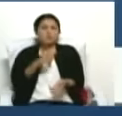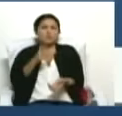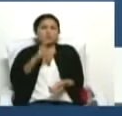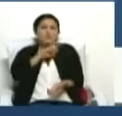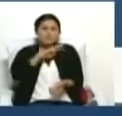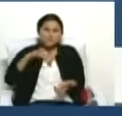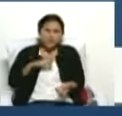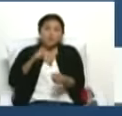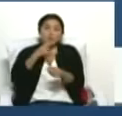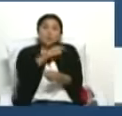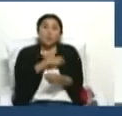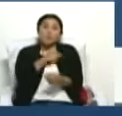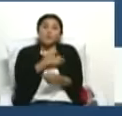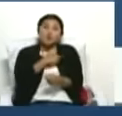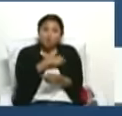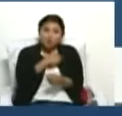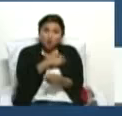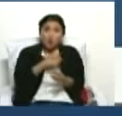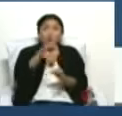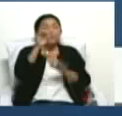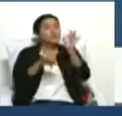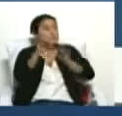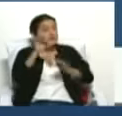Justicia y la Verdad, que registró un total de